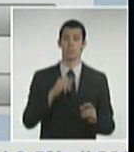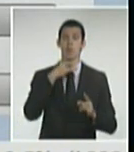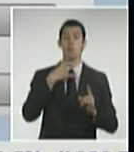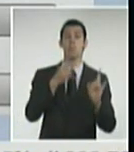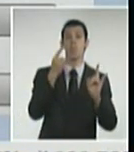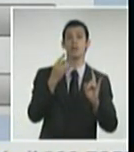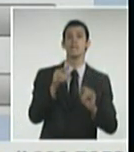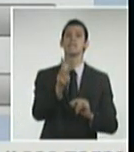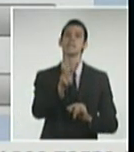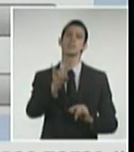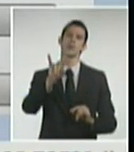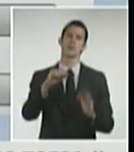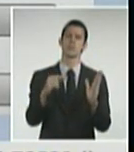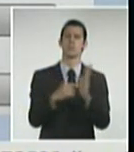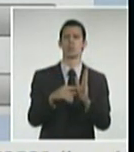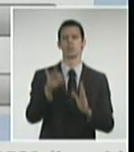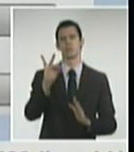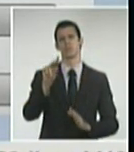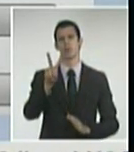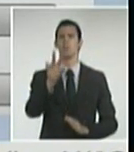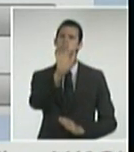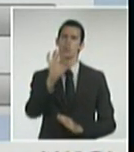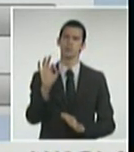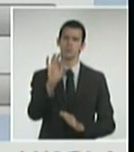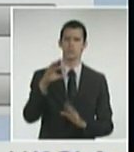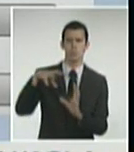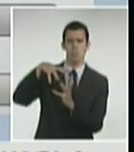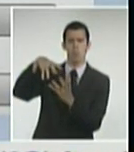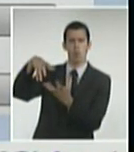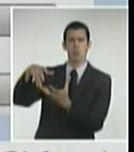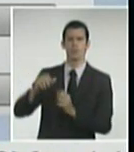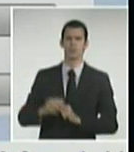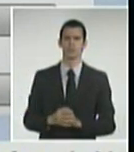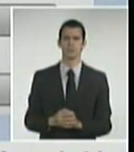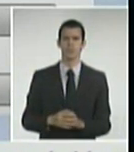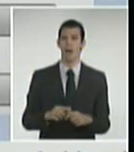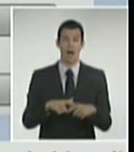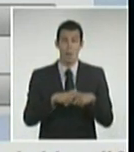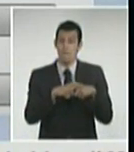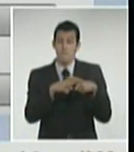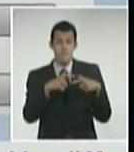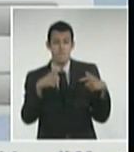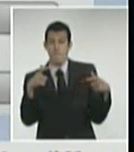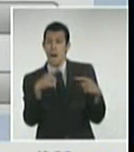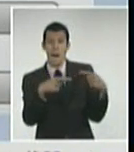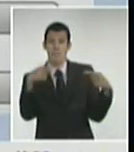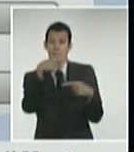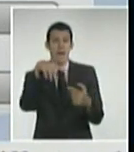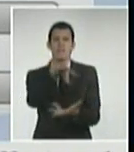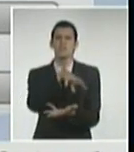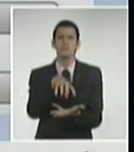39,72% de todos los diagnosticados en el mundo en la región de las Américas, y ya las Américas acumula